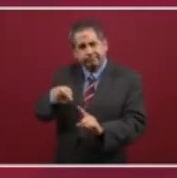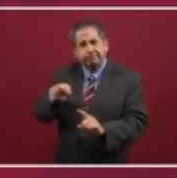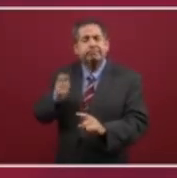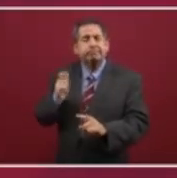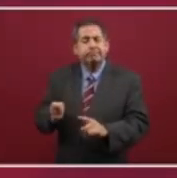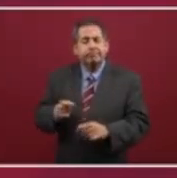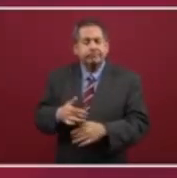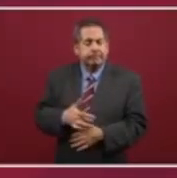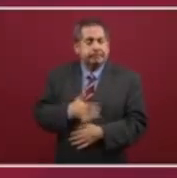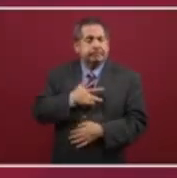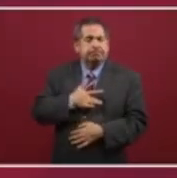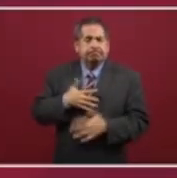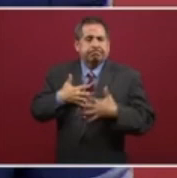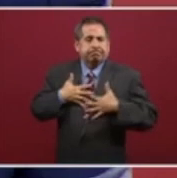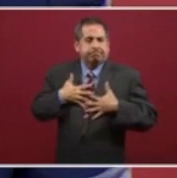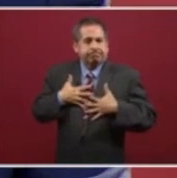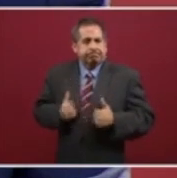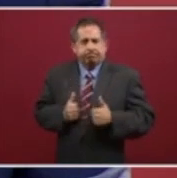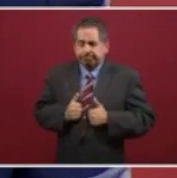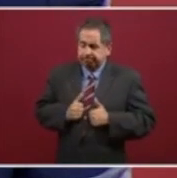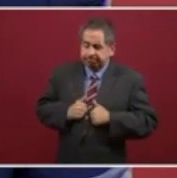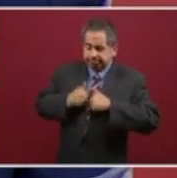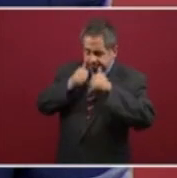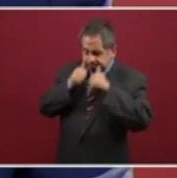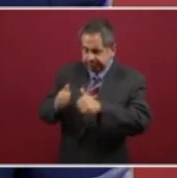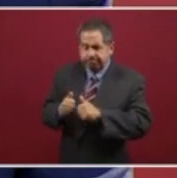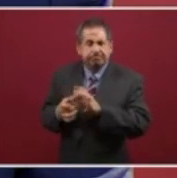es el humanismo.